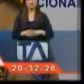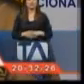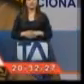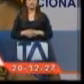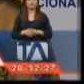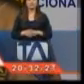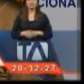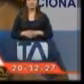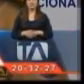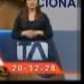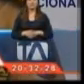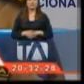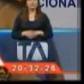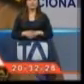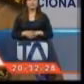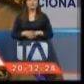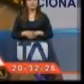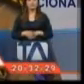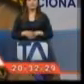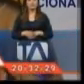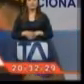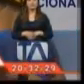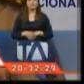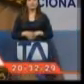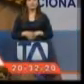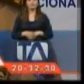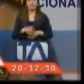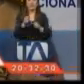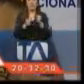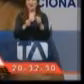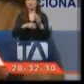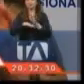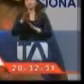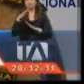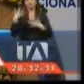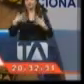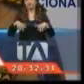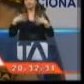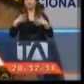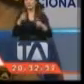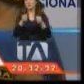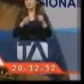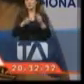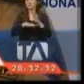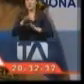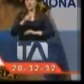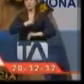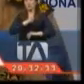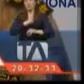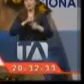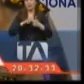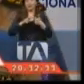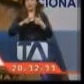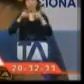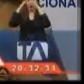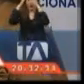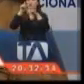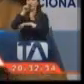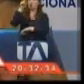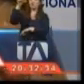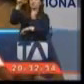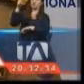en ese sentido, cada uno tiene su proyección solo en vehículos. Ahora hablamos de propiedades, una mansión lujosa que